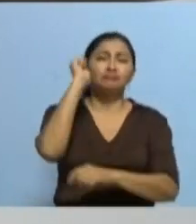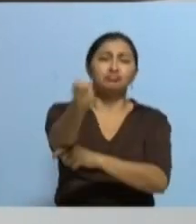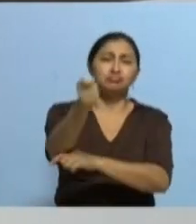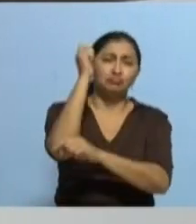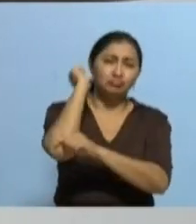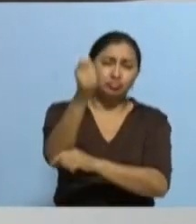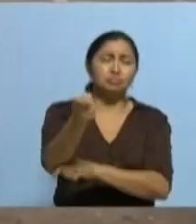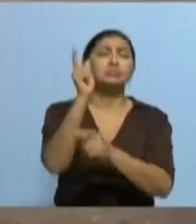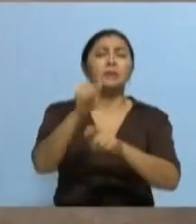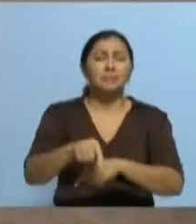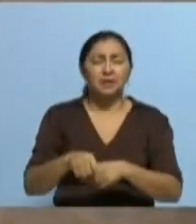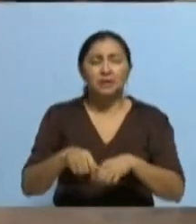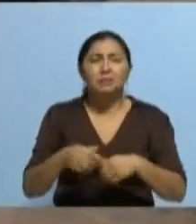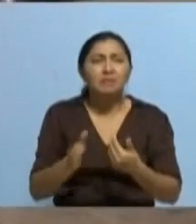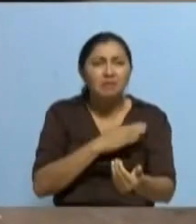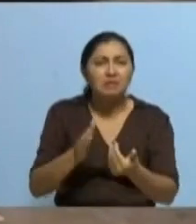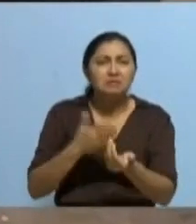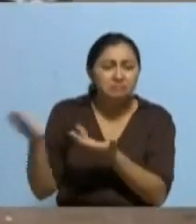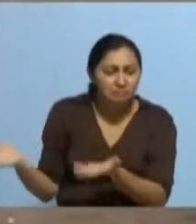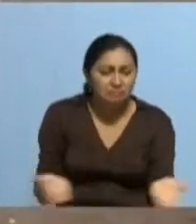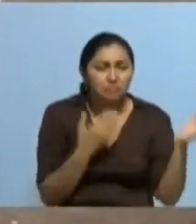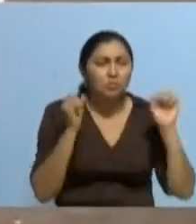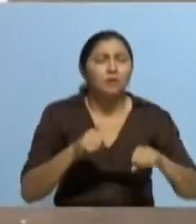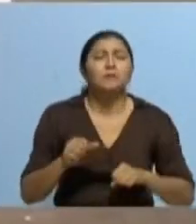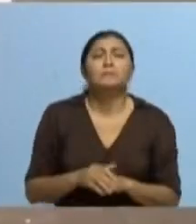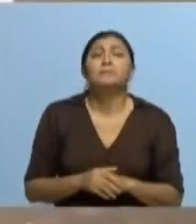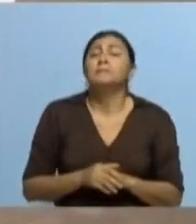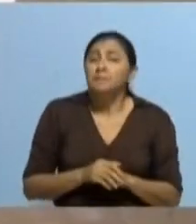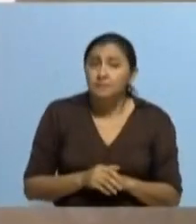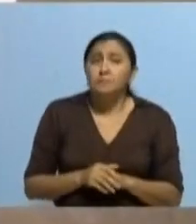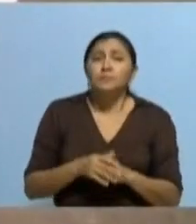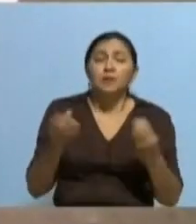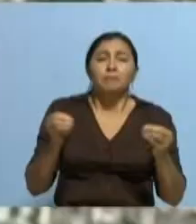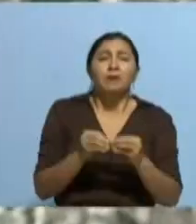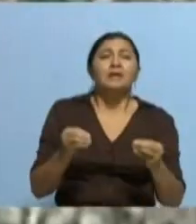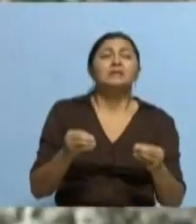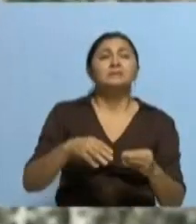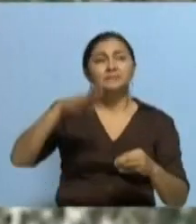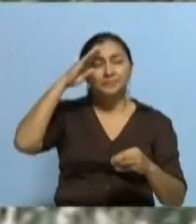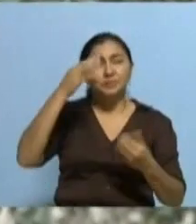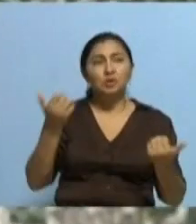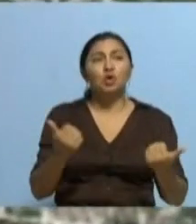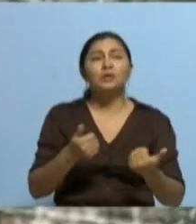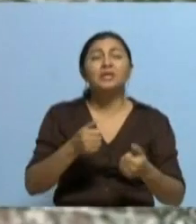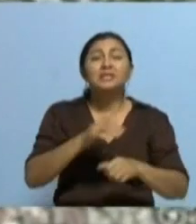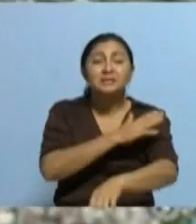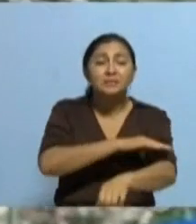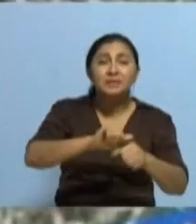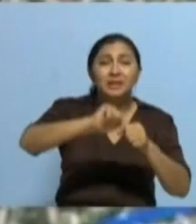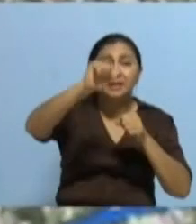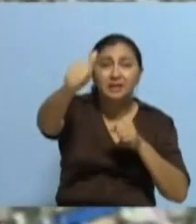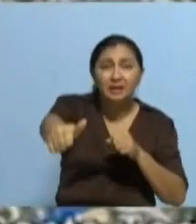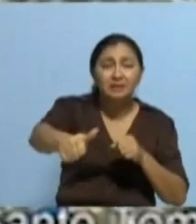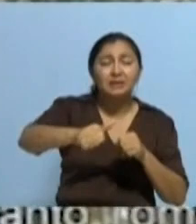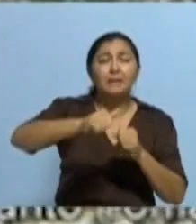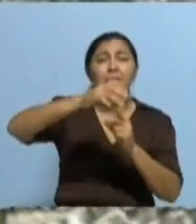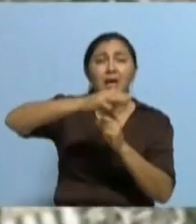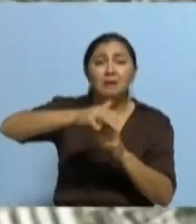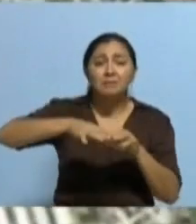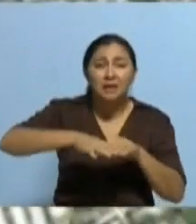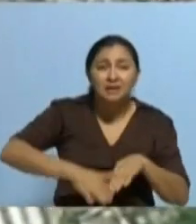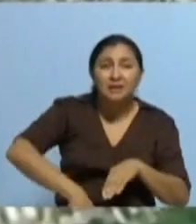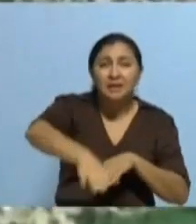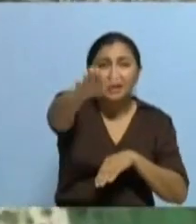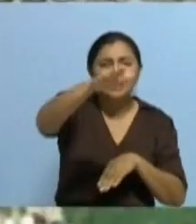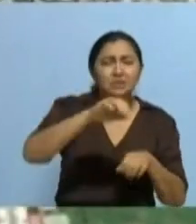para facilitar el acceso. Las autoridades habilitarán un parqueadero ubicado en la variante Sabana Larga Palmar de Varela, el cual tiene